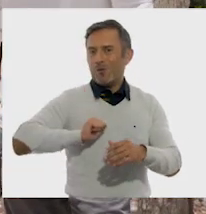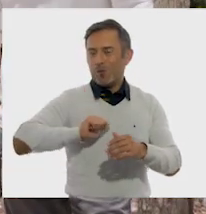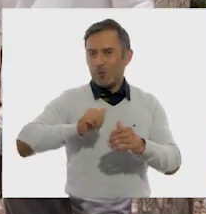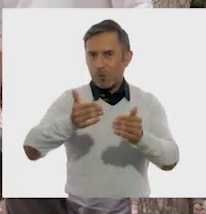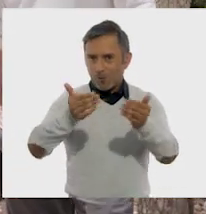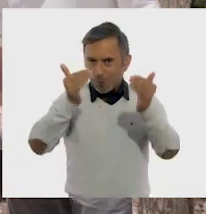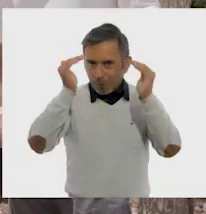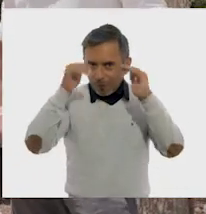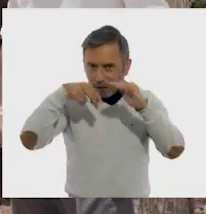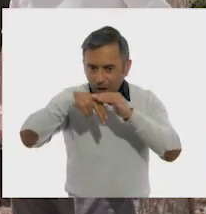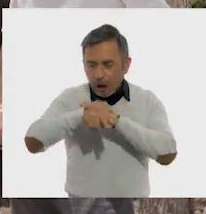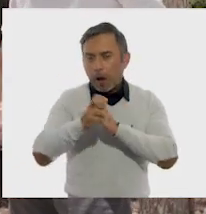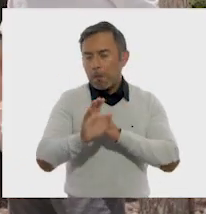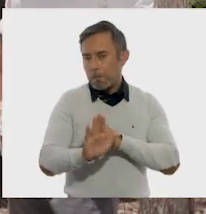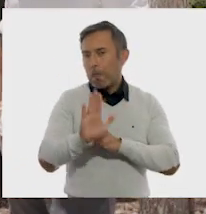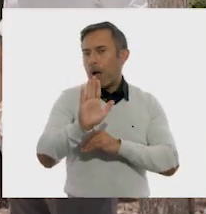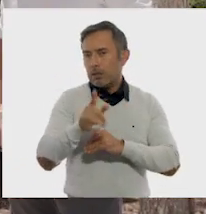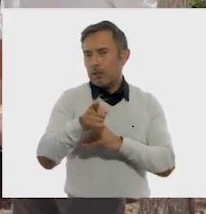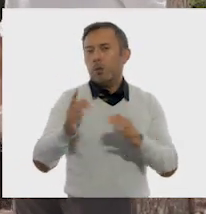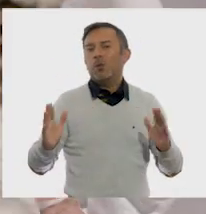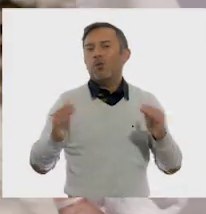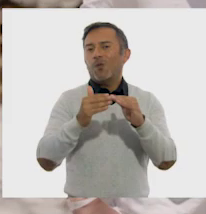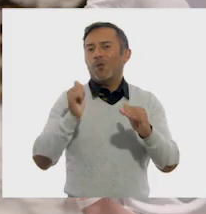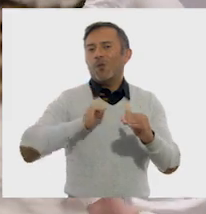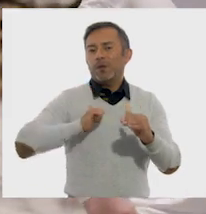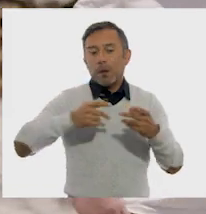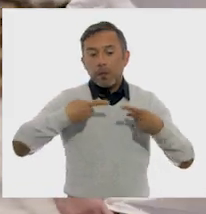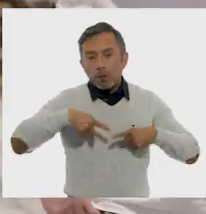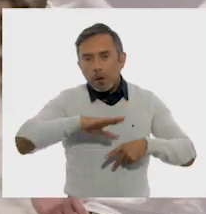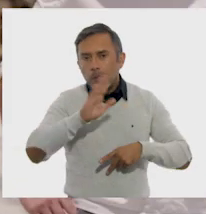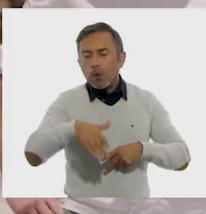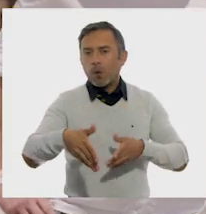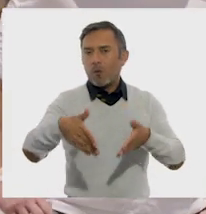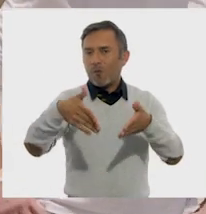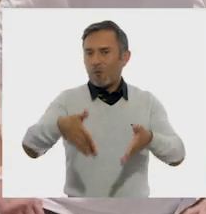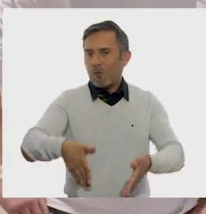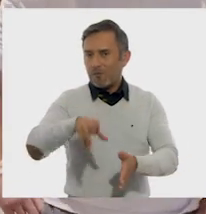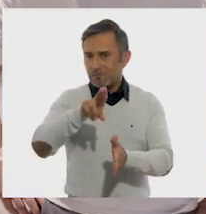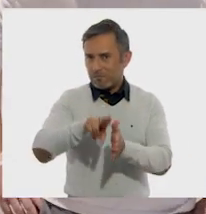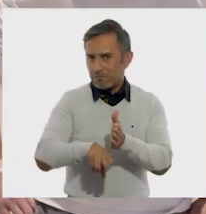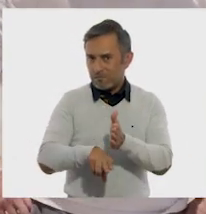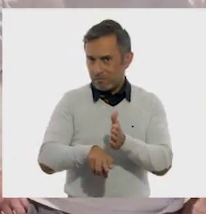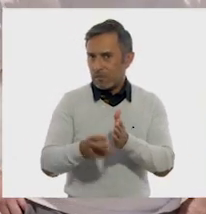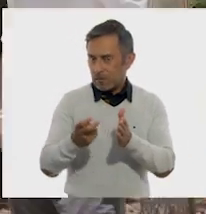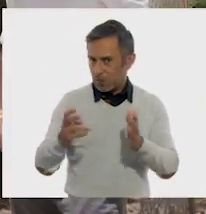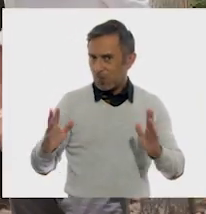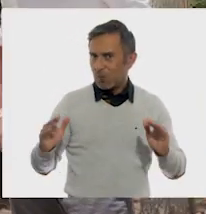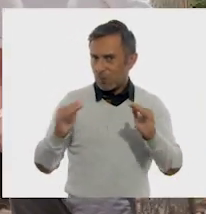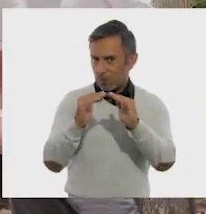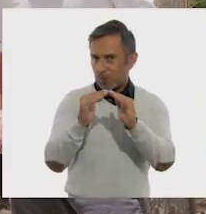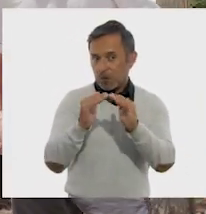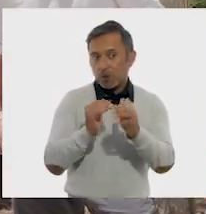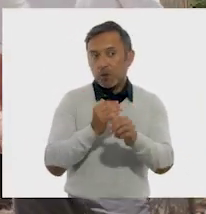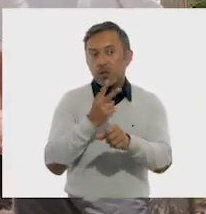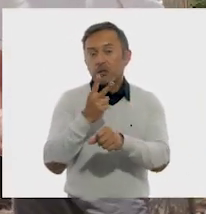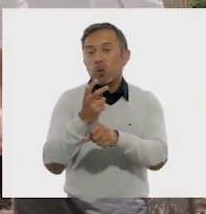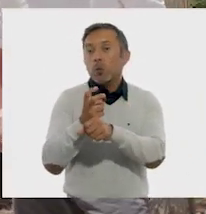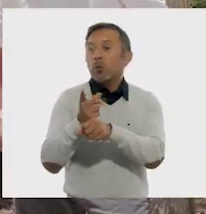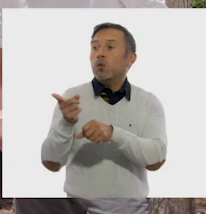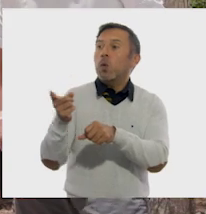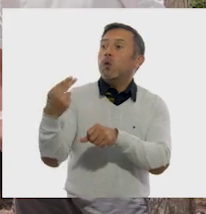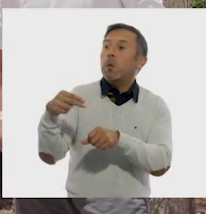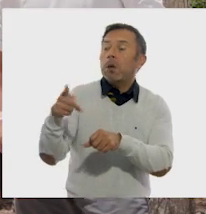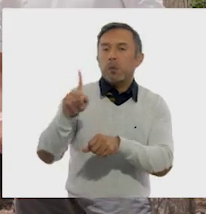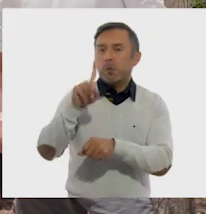un edificio funerario. 9 tumbas se han encontrado en ella. Y se le conoce entonces como estructura 2, ¿no tiene otro La nombre? estructura 2 no se sabe otro nombre. Para el